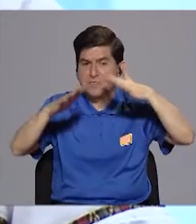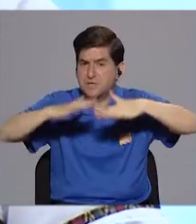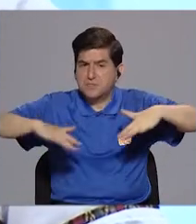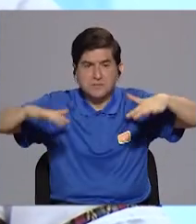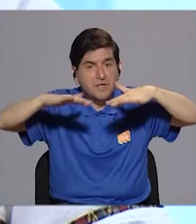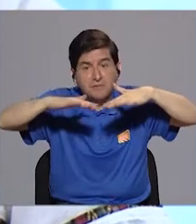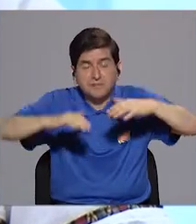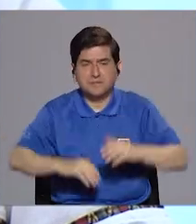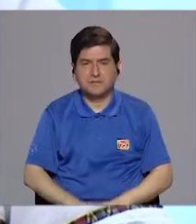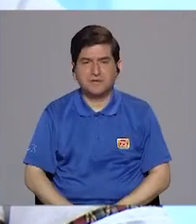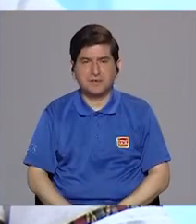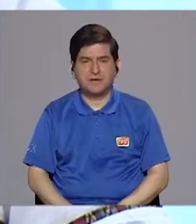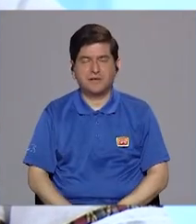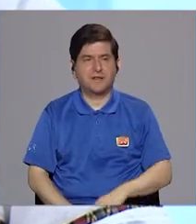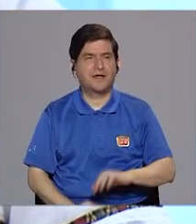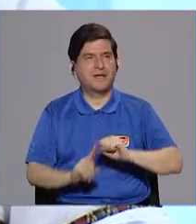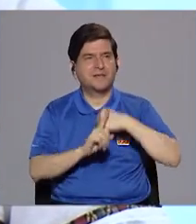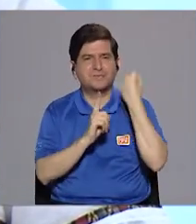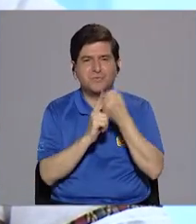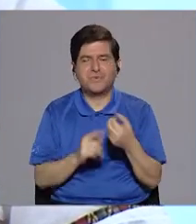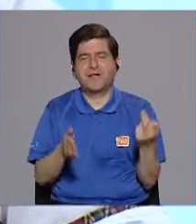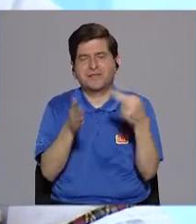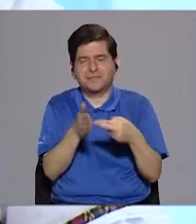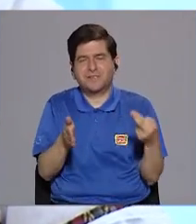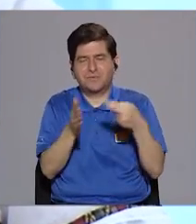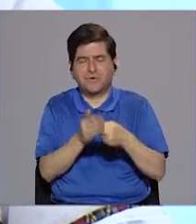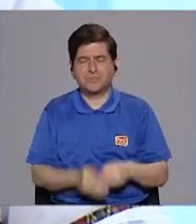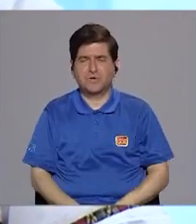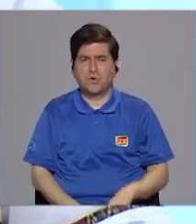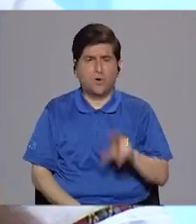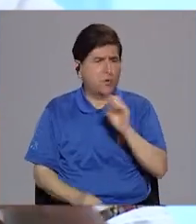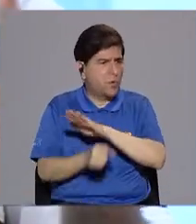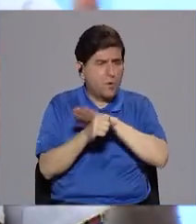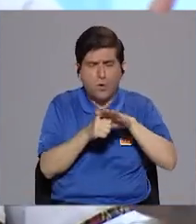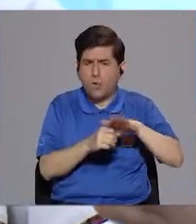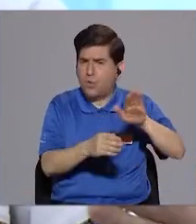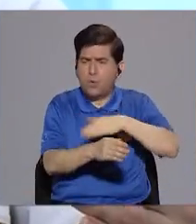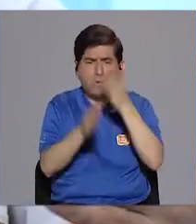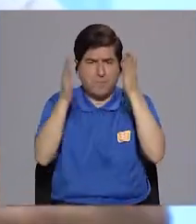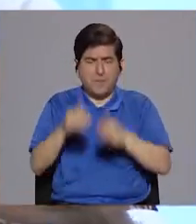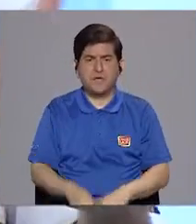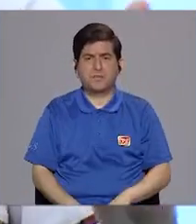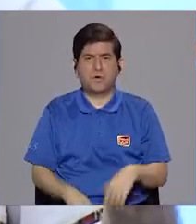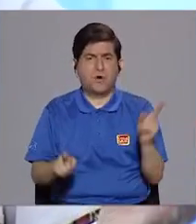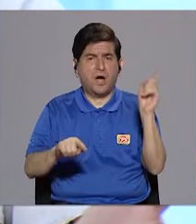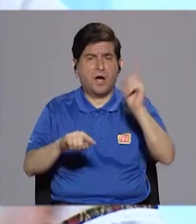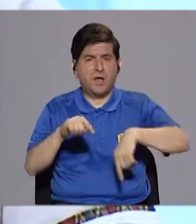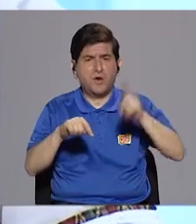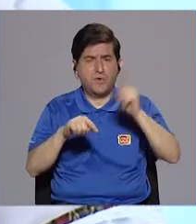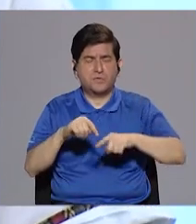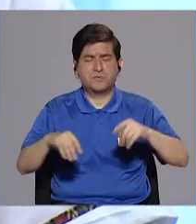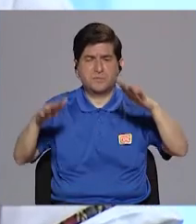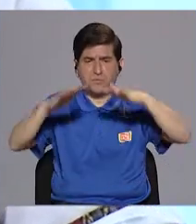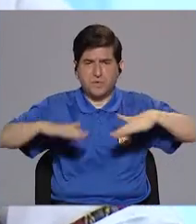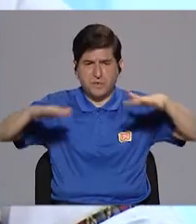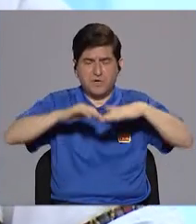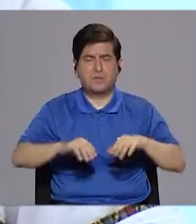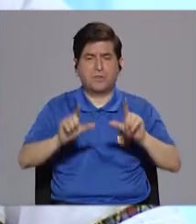espacios... Es un pez que se muerde la cola, ¿no? Si no hay suficientes músicos, no se pueden crear espacios, por ejemplo,